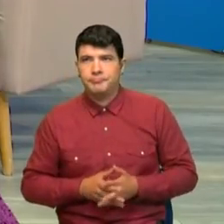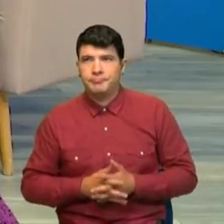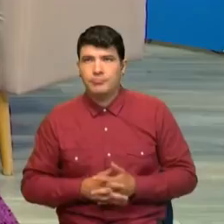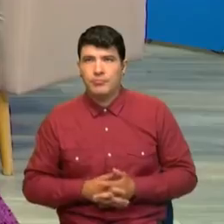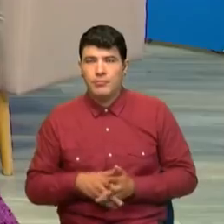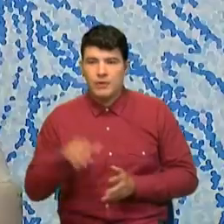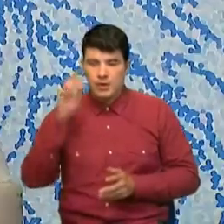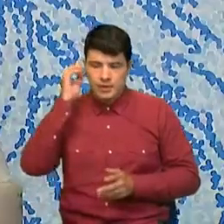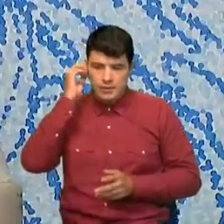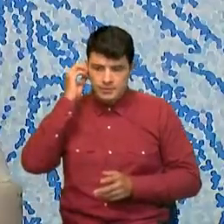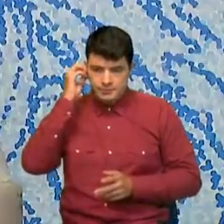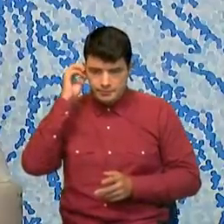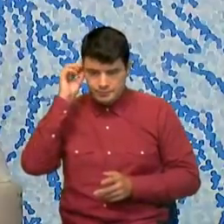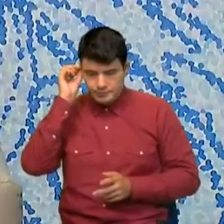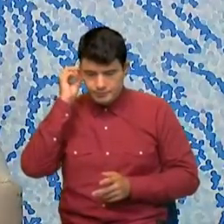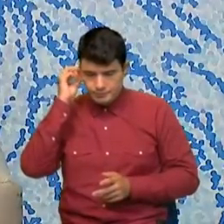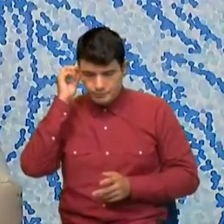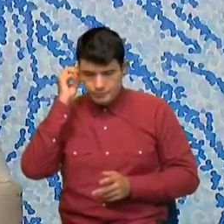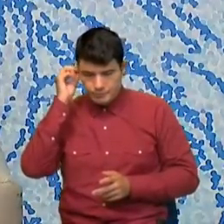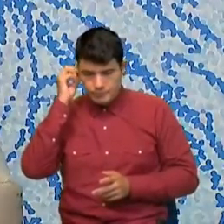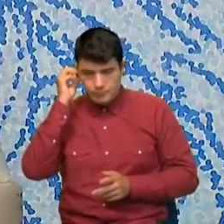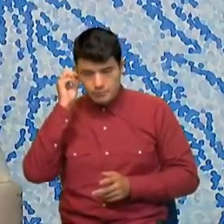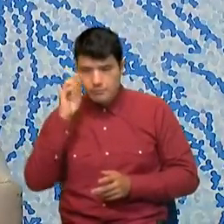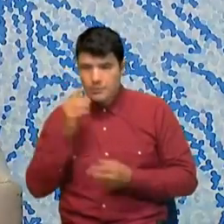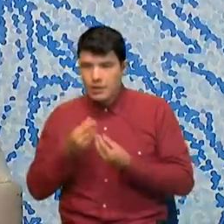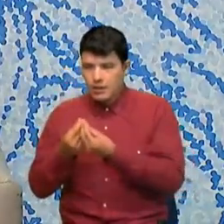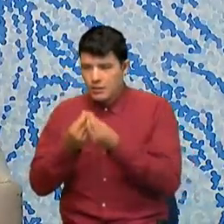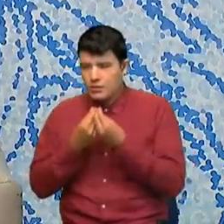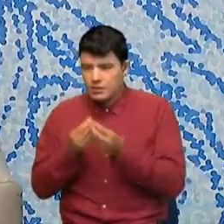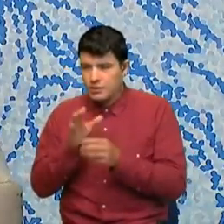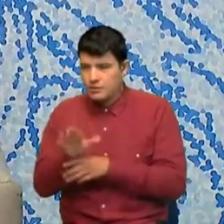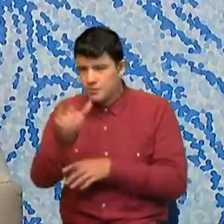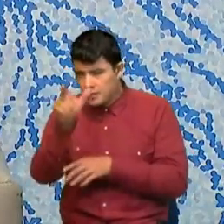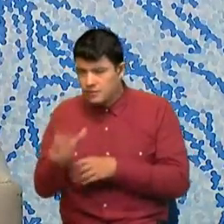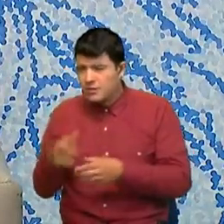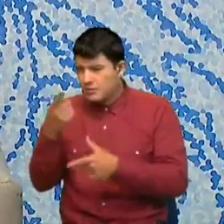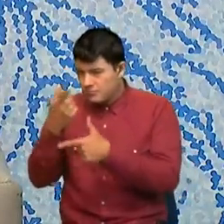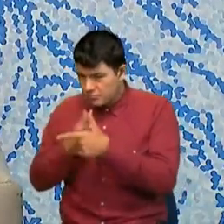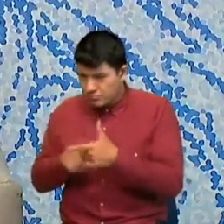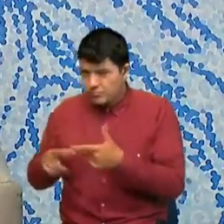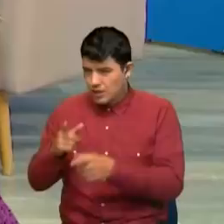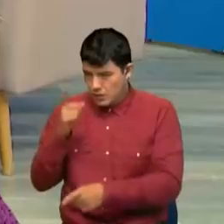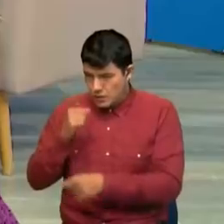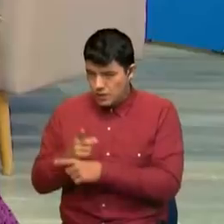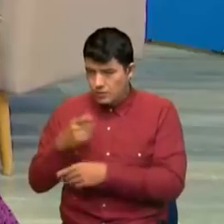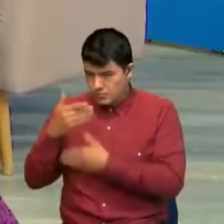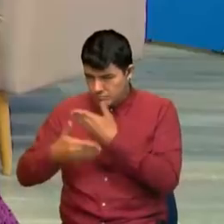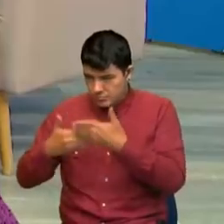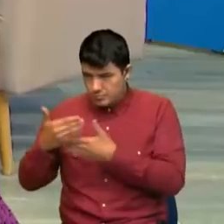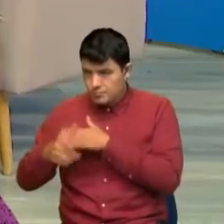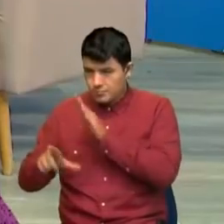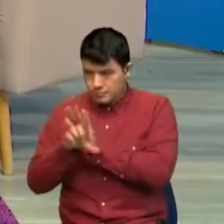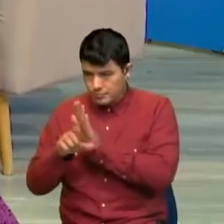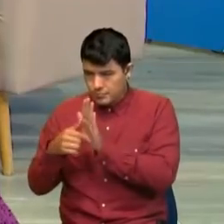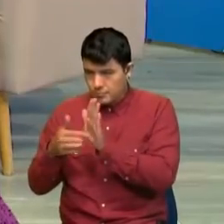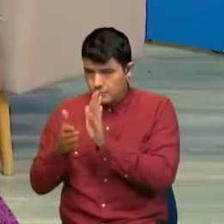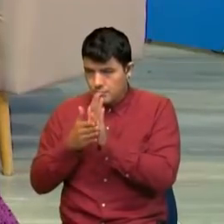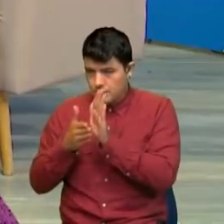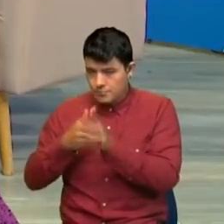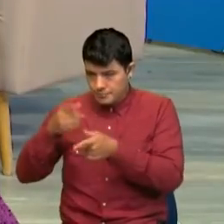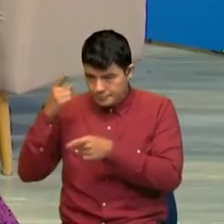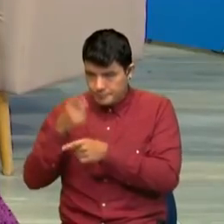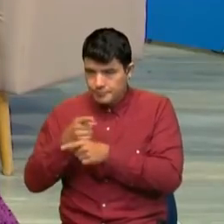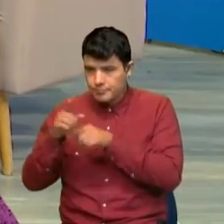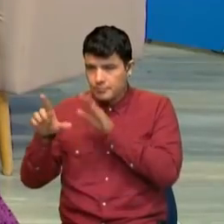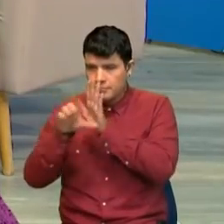El consejo a nuestra televidente sería que se hiciera la repartición como corresponde, sí, como debe ser, como lo manda la ley.